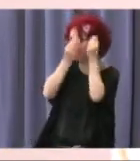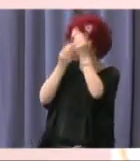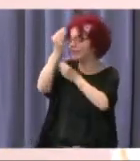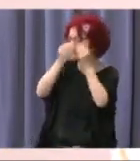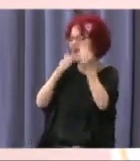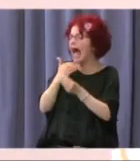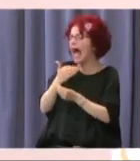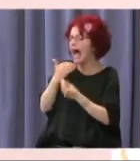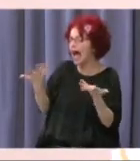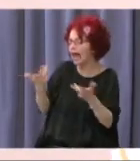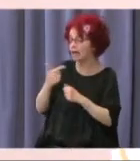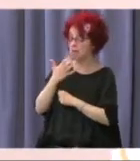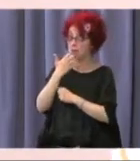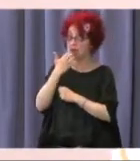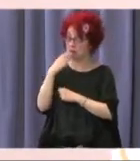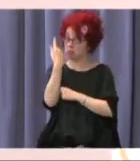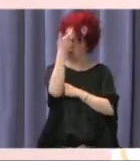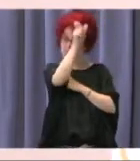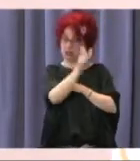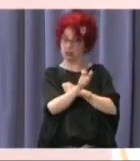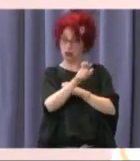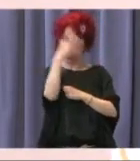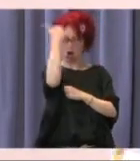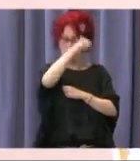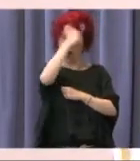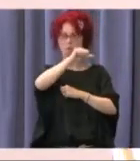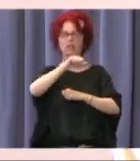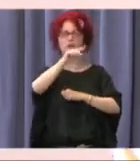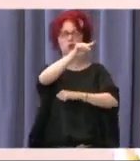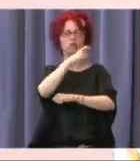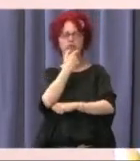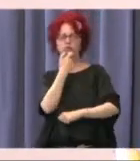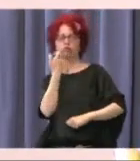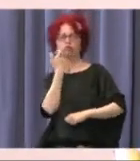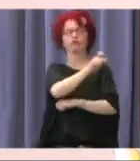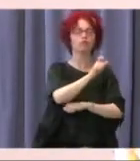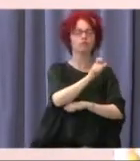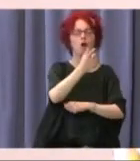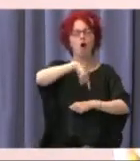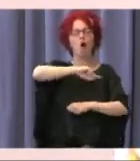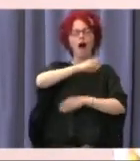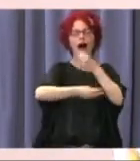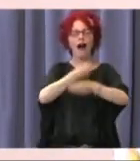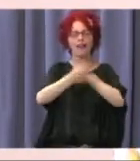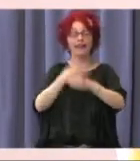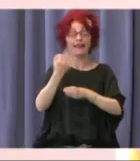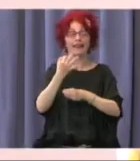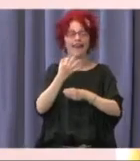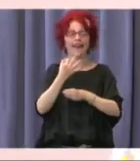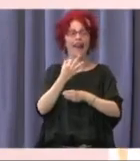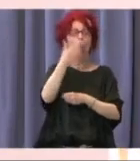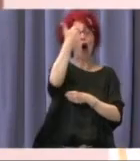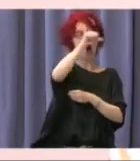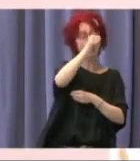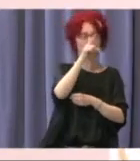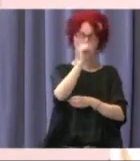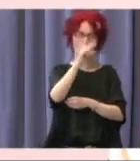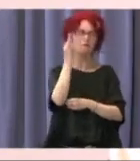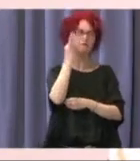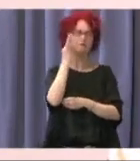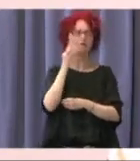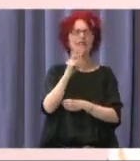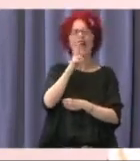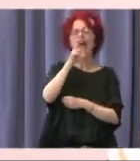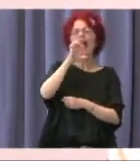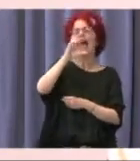en español, si tú quieres insultar a un hombre doblemente, lo que hacemos que es insultarlo en femenino. Hermenegildo,